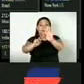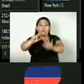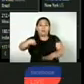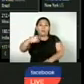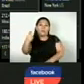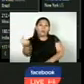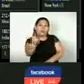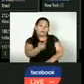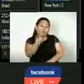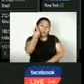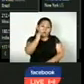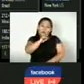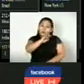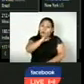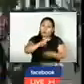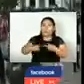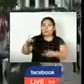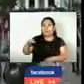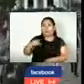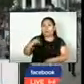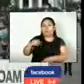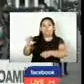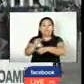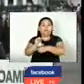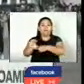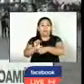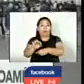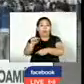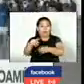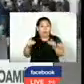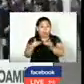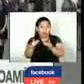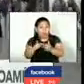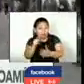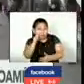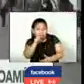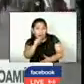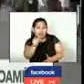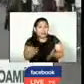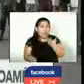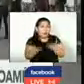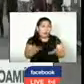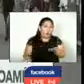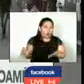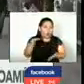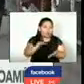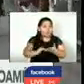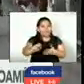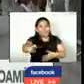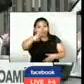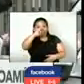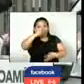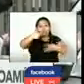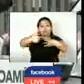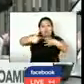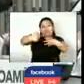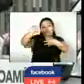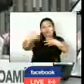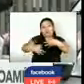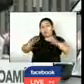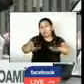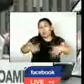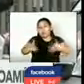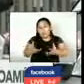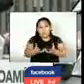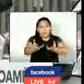en las últimas 24 horas Chile y Ecuador en este último país también se analiza la posibilidad de emitir disposiciones más radicales especialmente